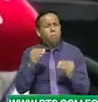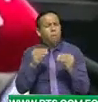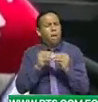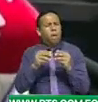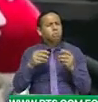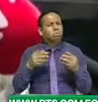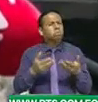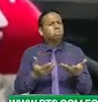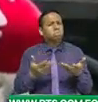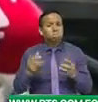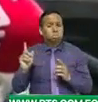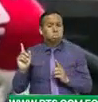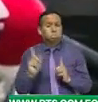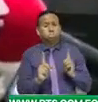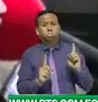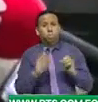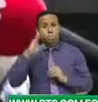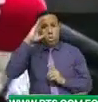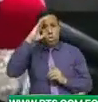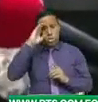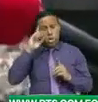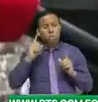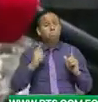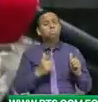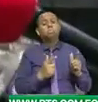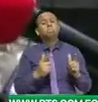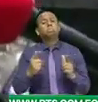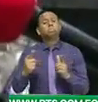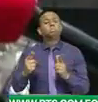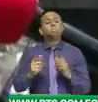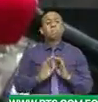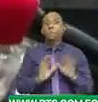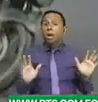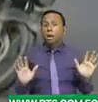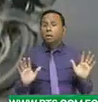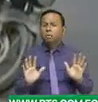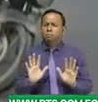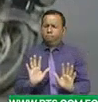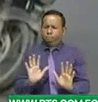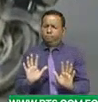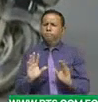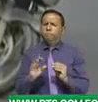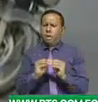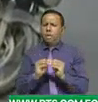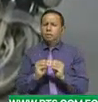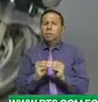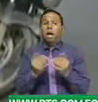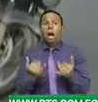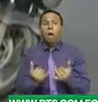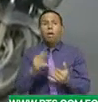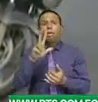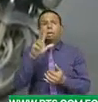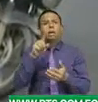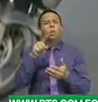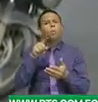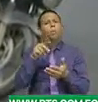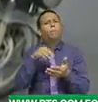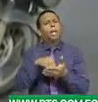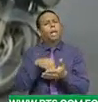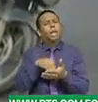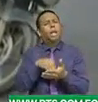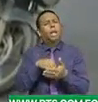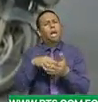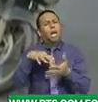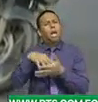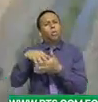la presencia policial, que es una presencia interinstitucional que le estamos planificando. Al momento son 31.000 los estudiantes que reciben clases